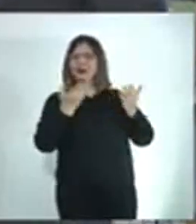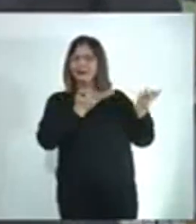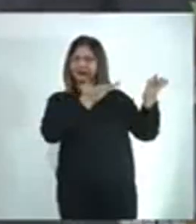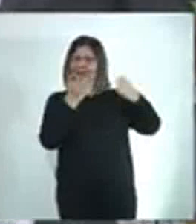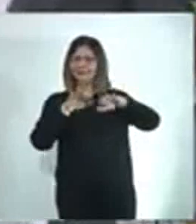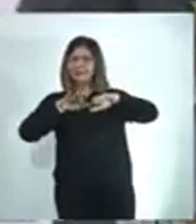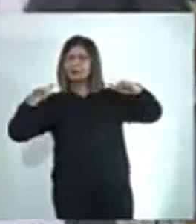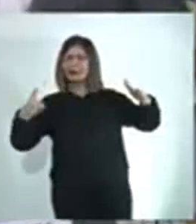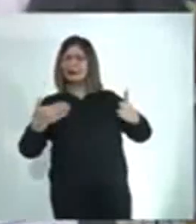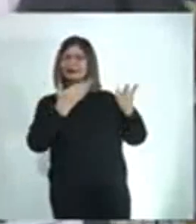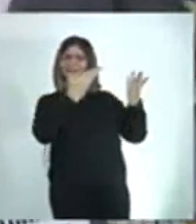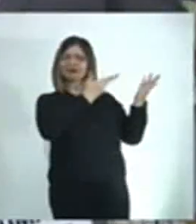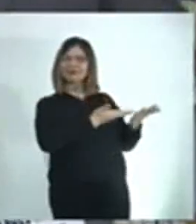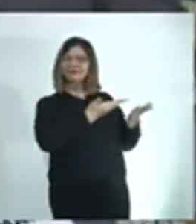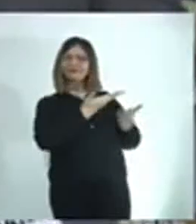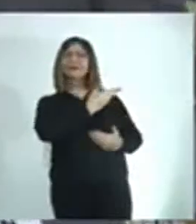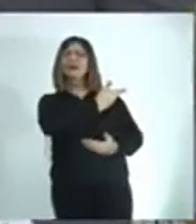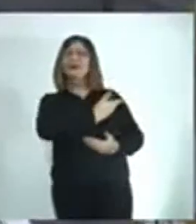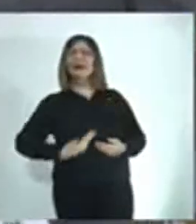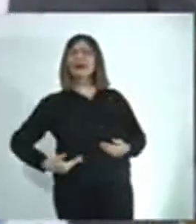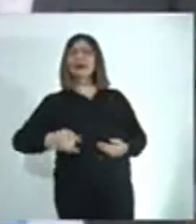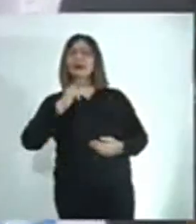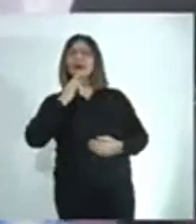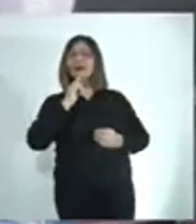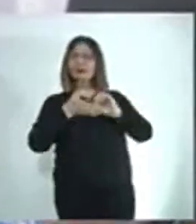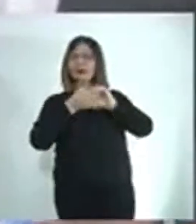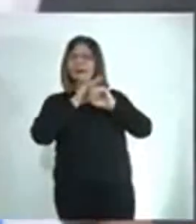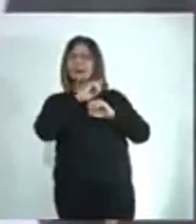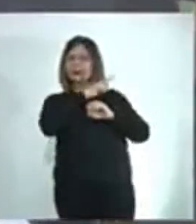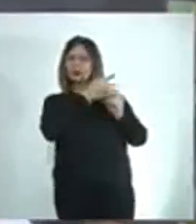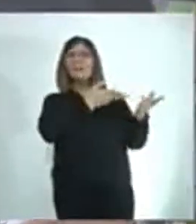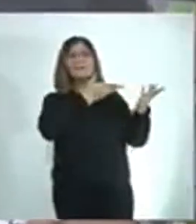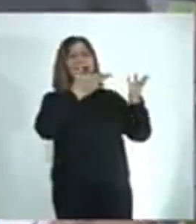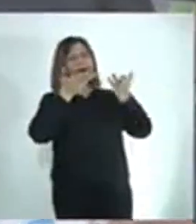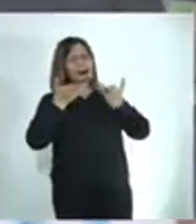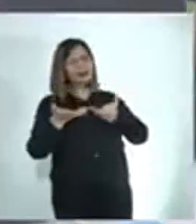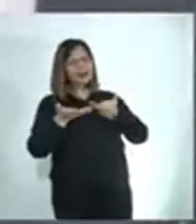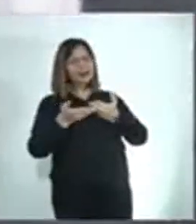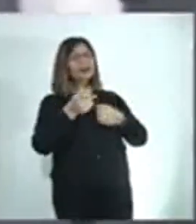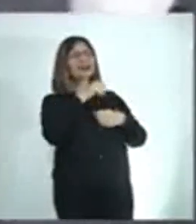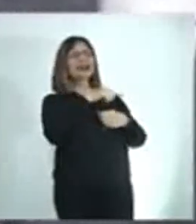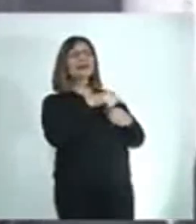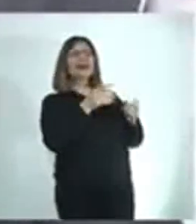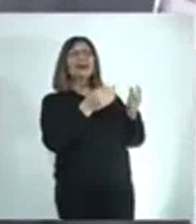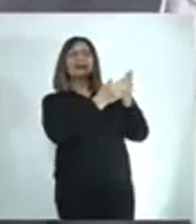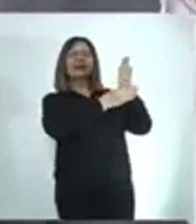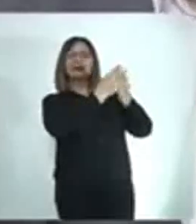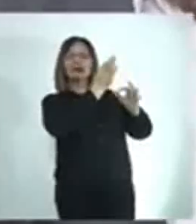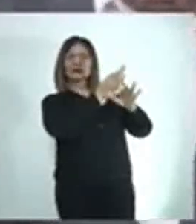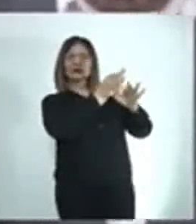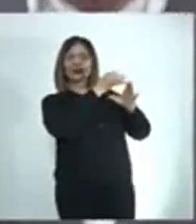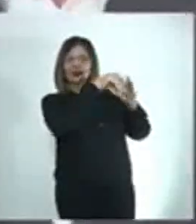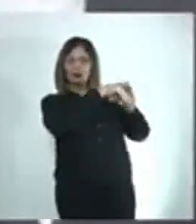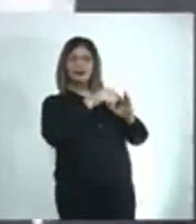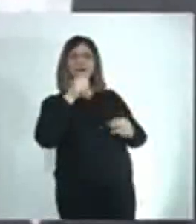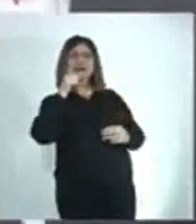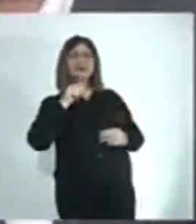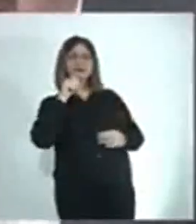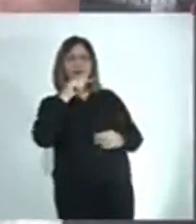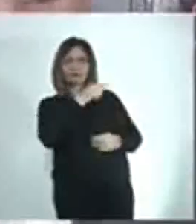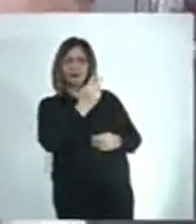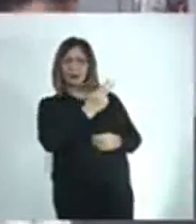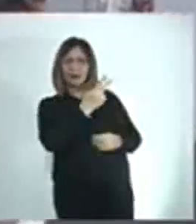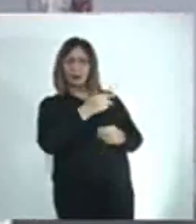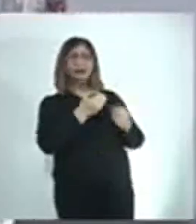estamos junto al gobernador de la provincia, Juan Mansur, que está con nosotros. Bienvenido, gobernador, el ministro de Educación de la provincia, el doctor Juan Pablo